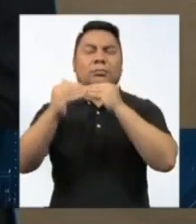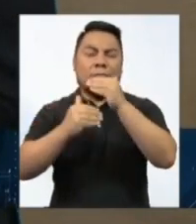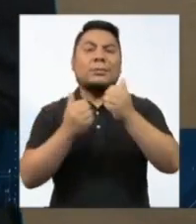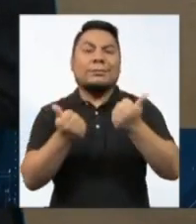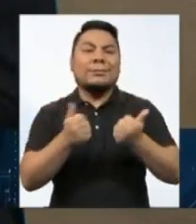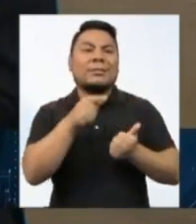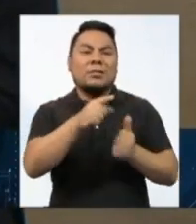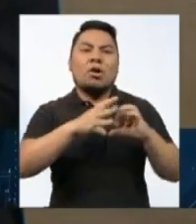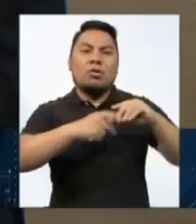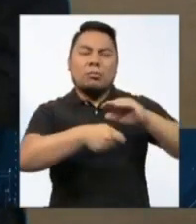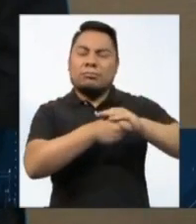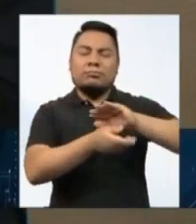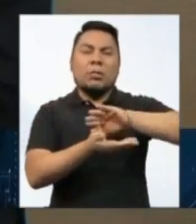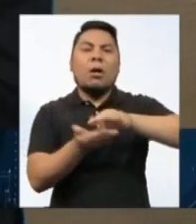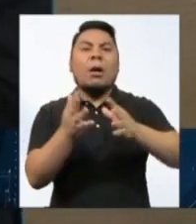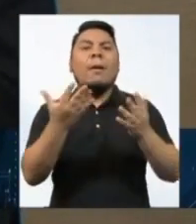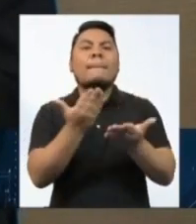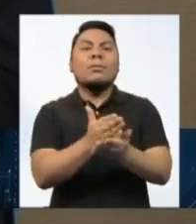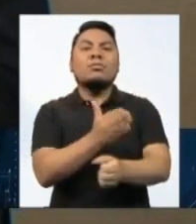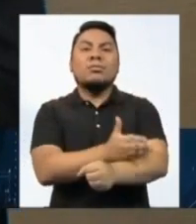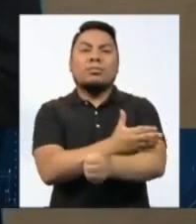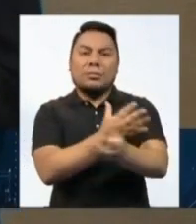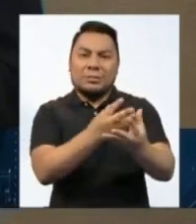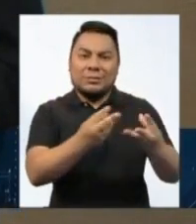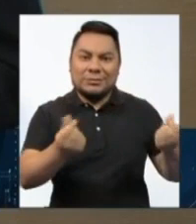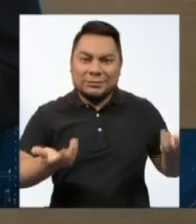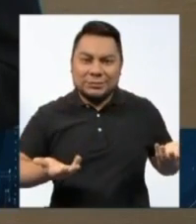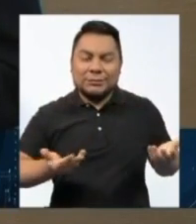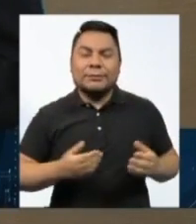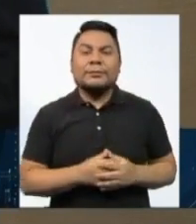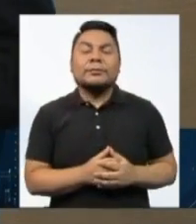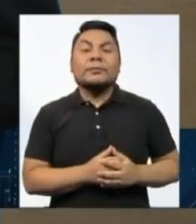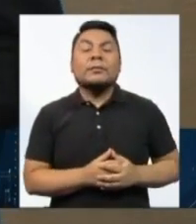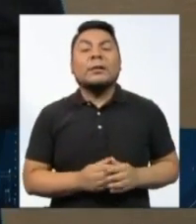vamos en ese camino. Cuando empecé